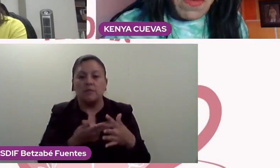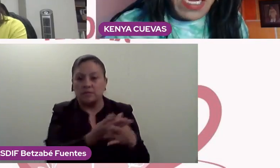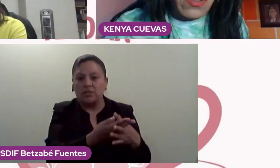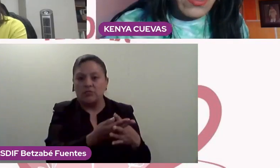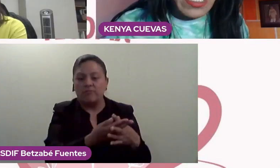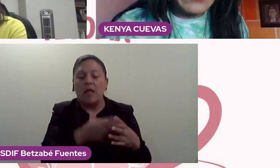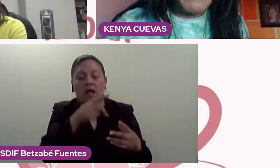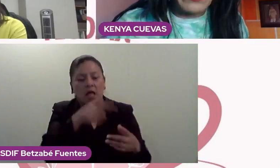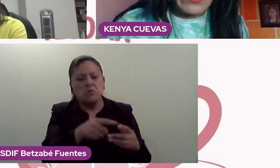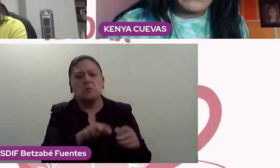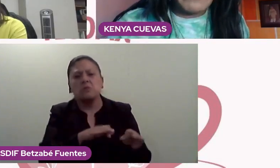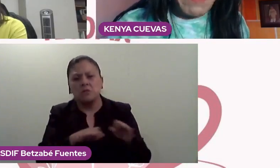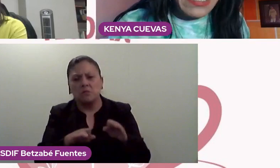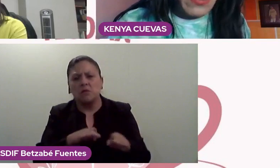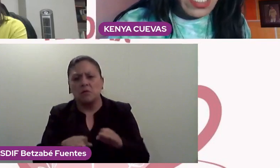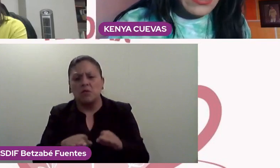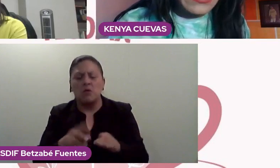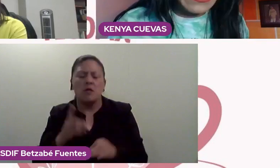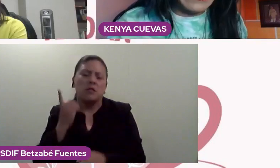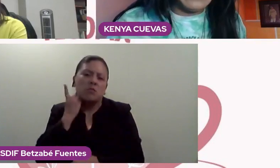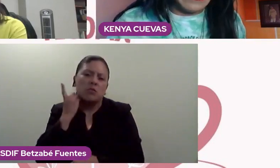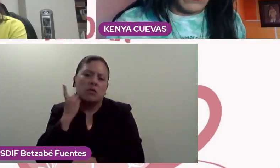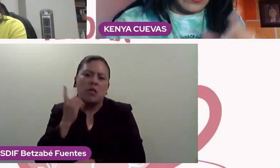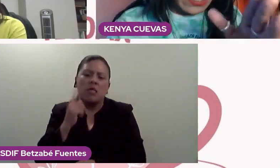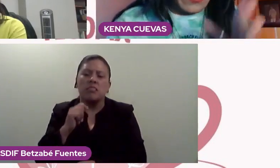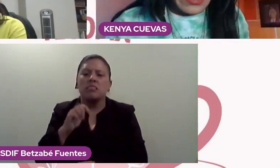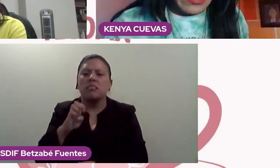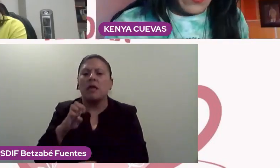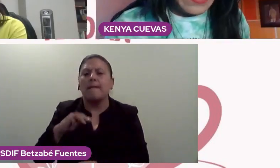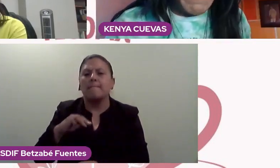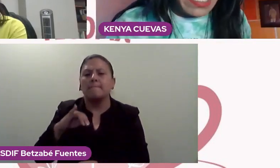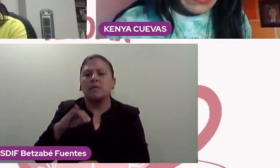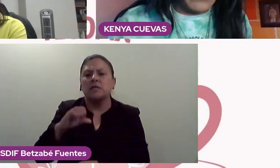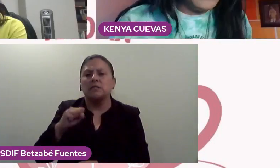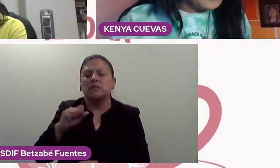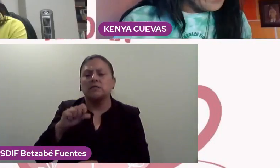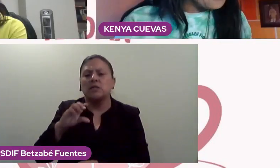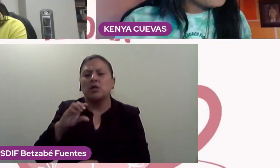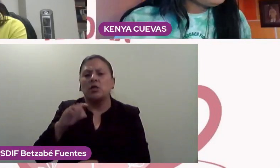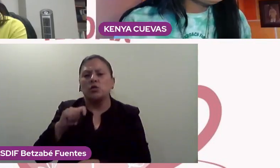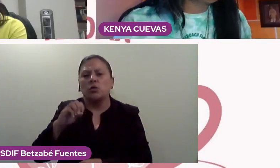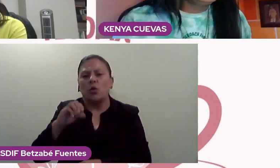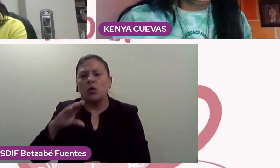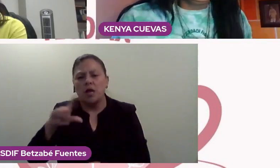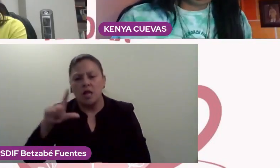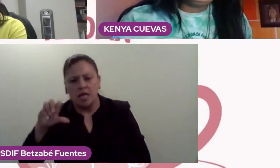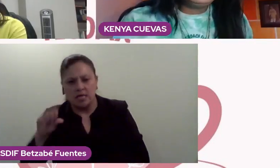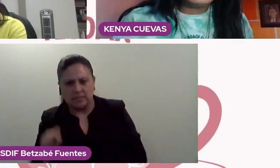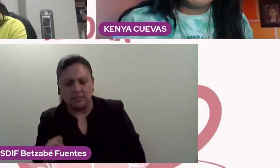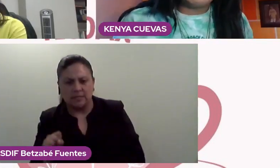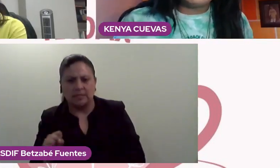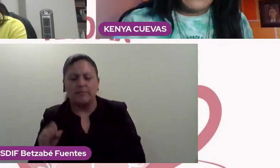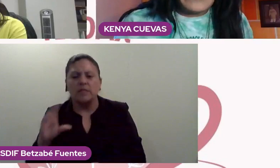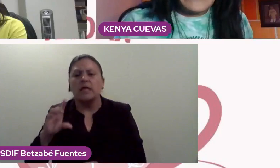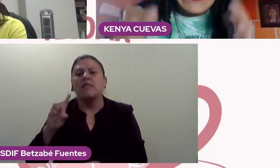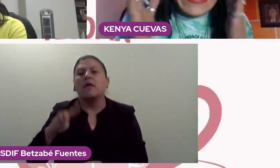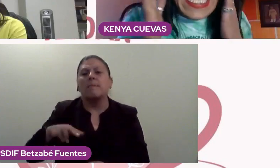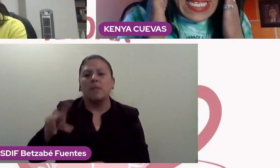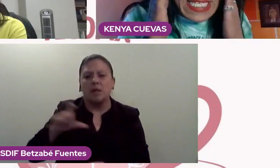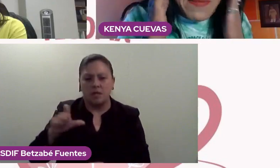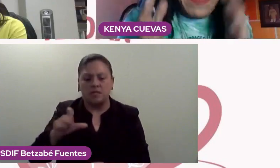Derechos Humanos, el diputado Temístocles, del Congreso de la Ciudad de México, y se metió